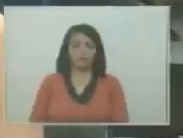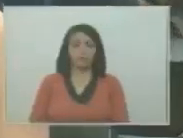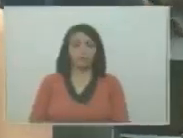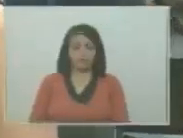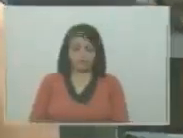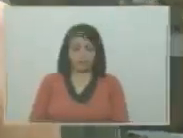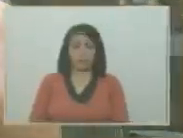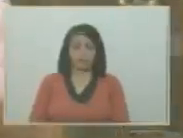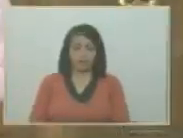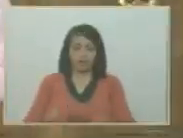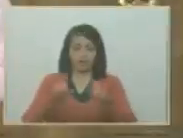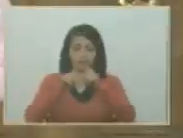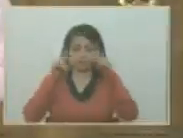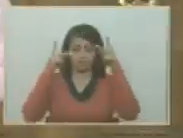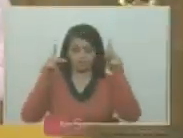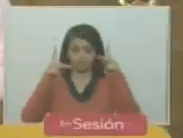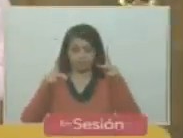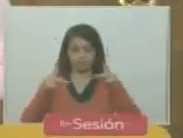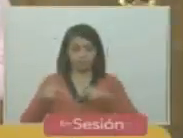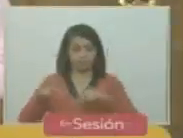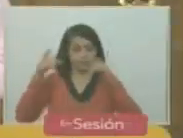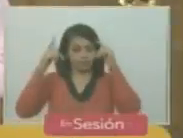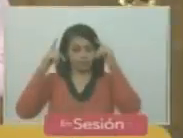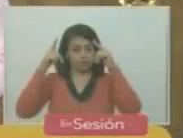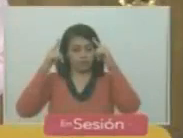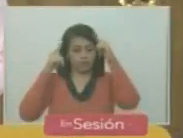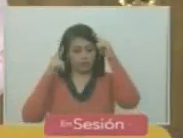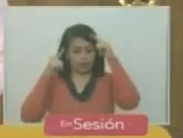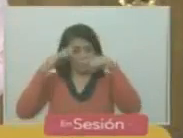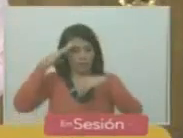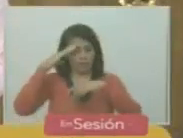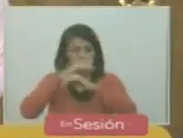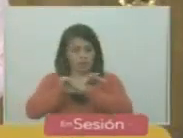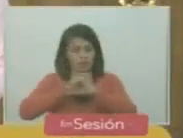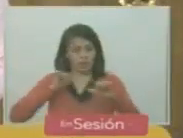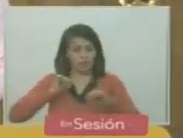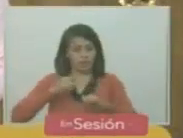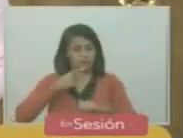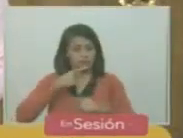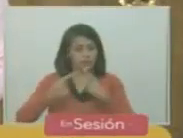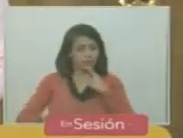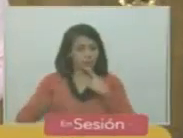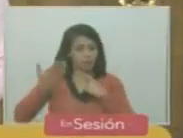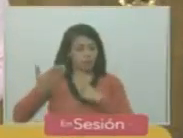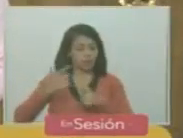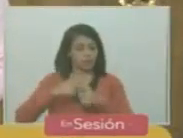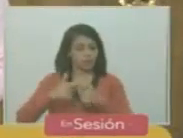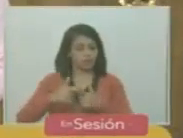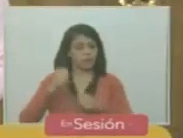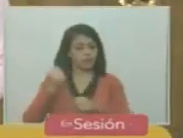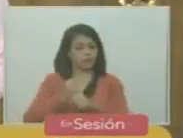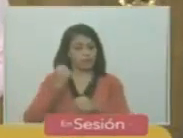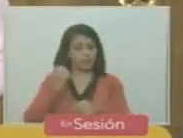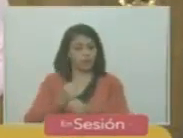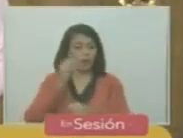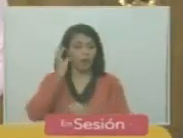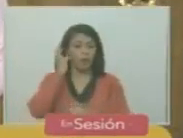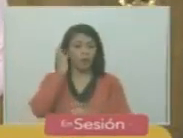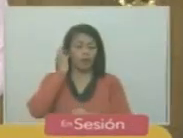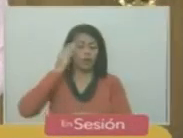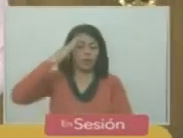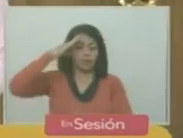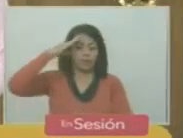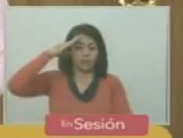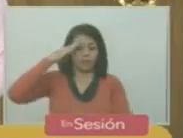Dentro del contexto militar, el comandante Hugo Chávez comenzó a destacar el papel desempeñado por la mujer